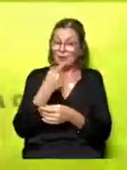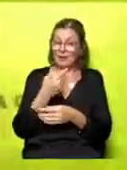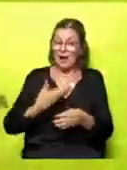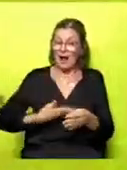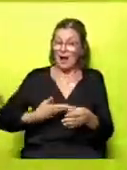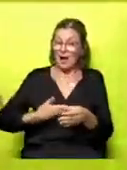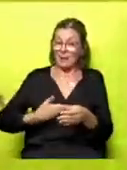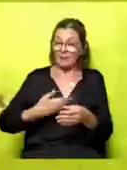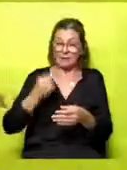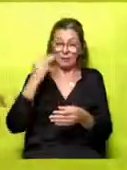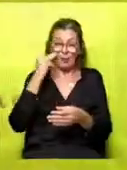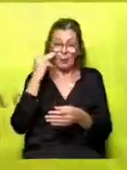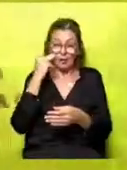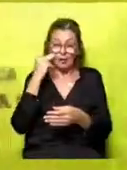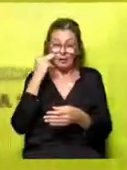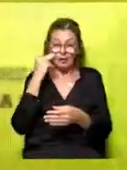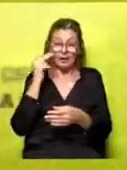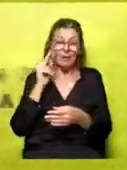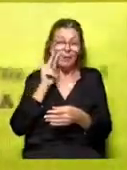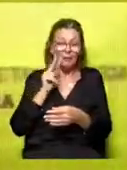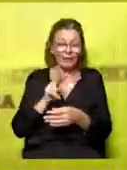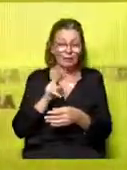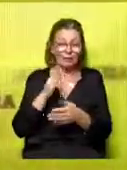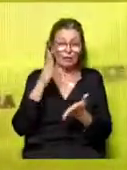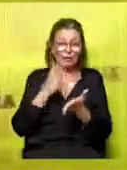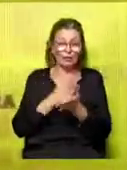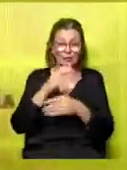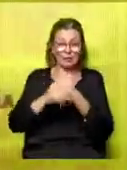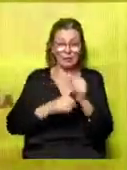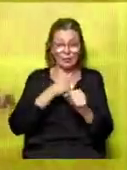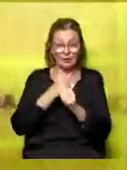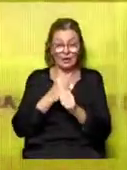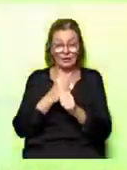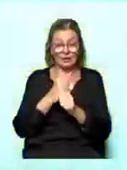ha sido una problemática que la hemos visto en los últimos años.